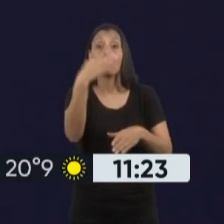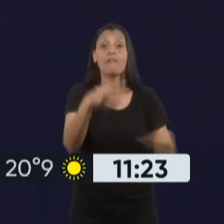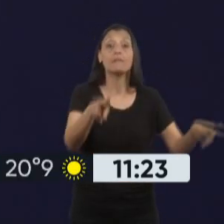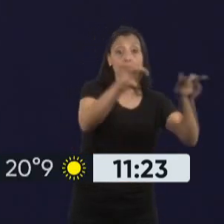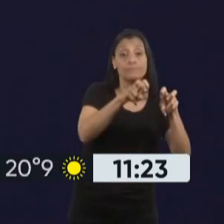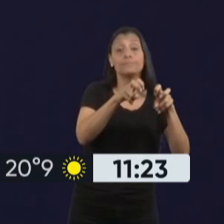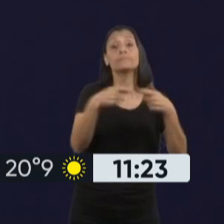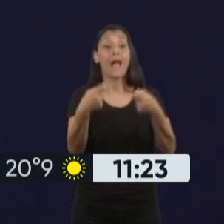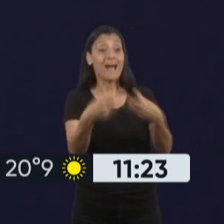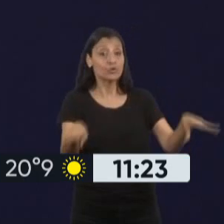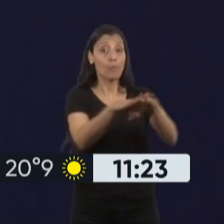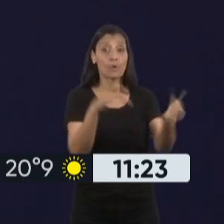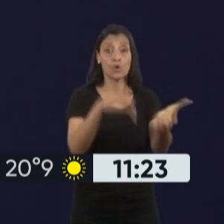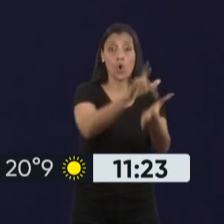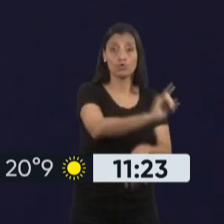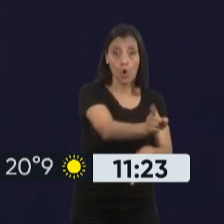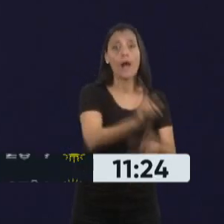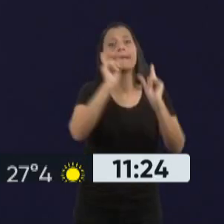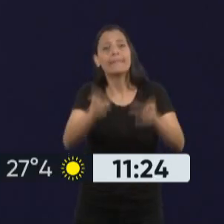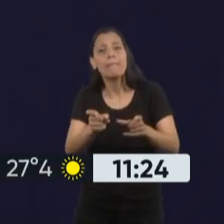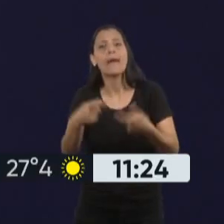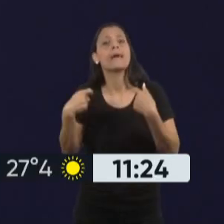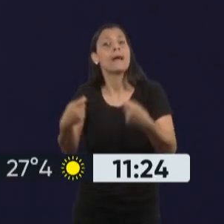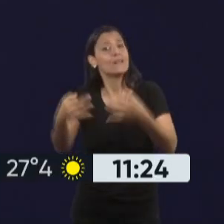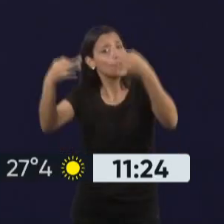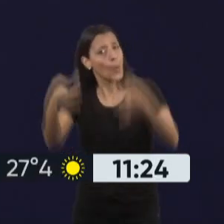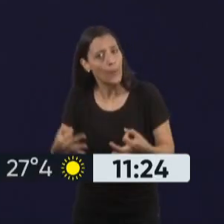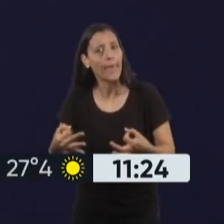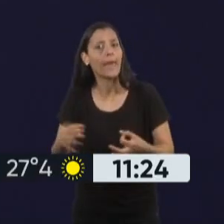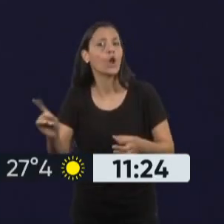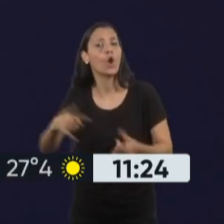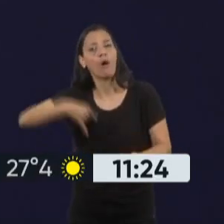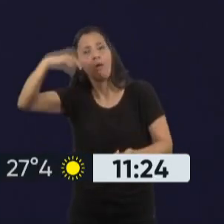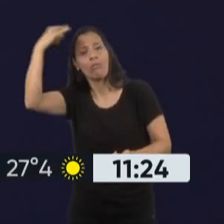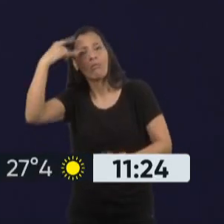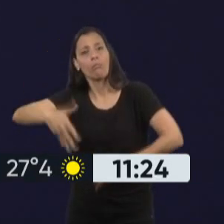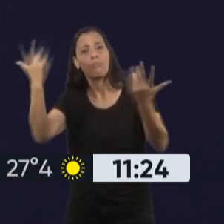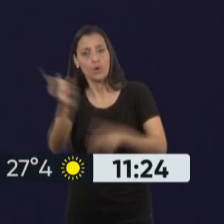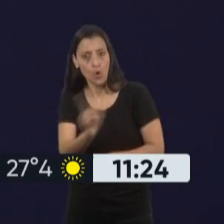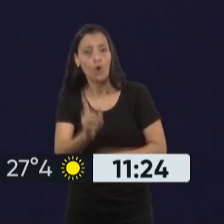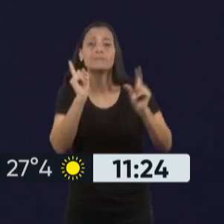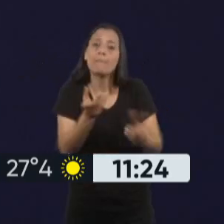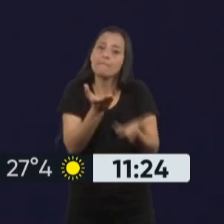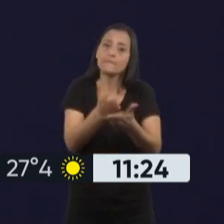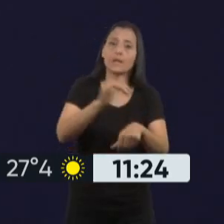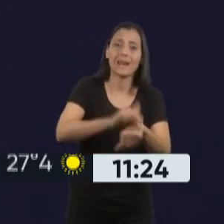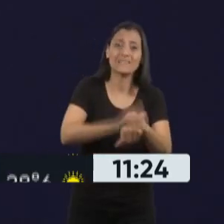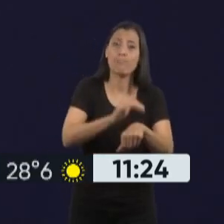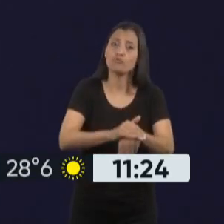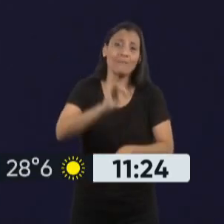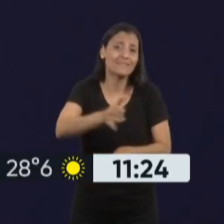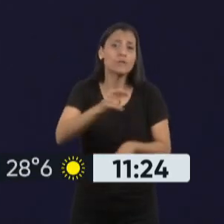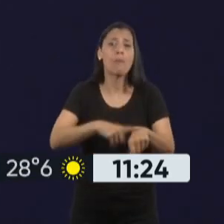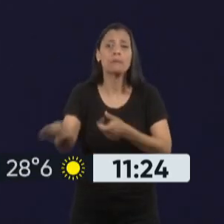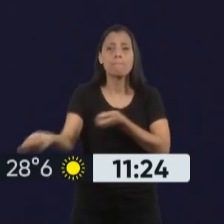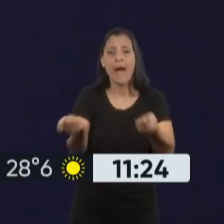fiscal, que existan cuentas públicas sanas y que exista responsabilidad en el manejo